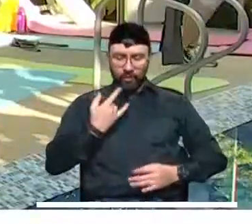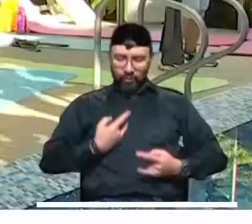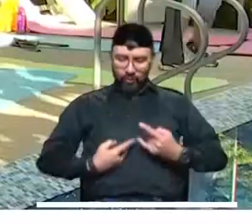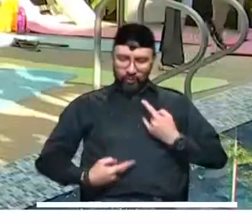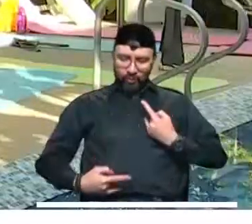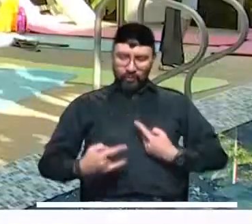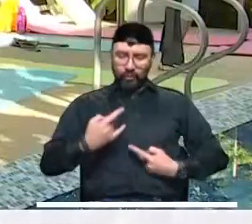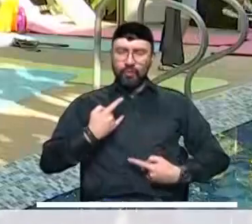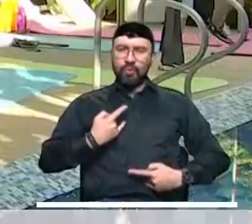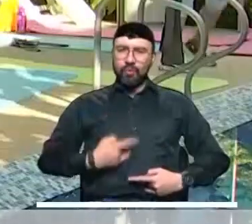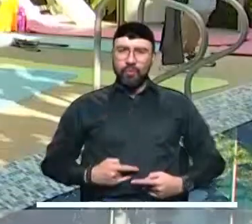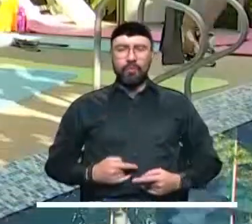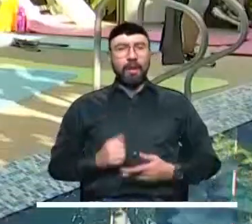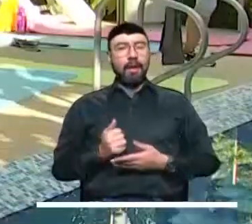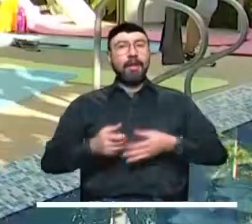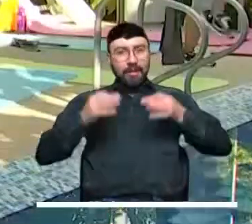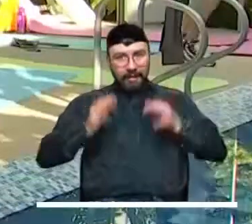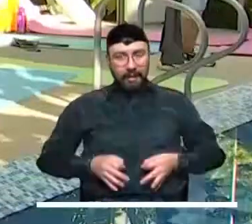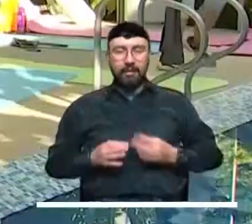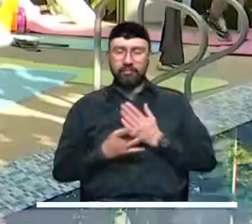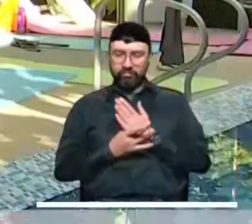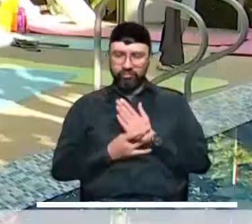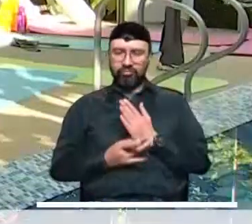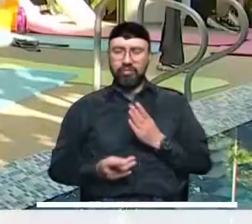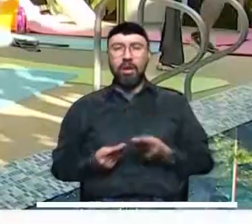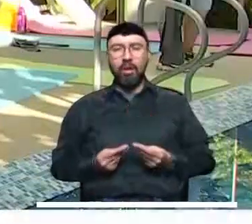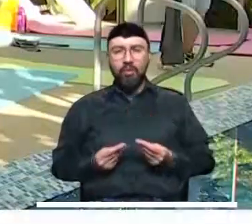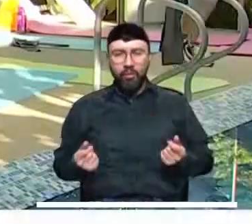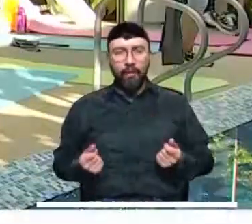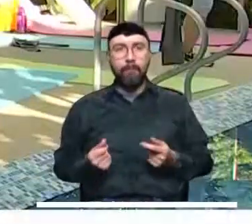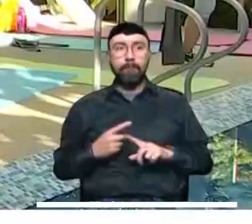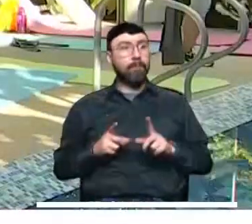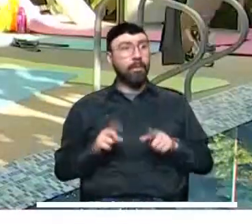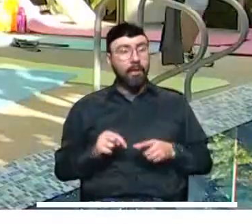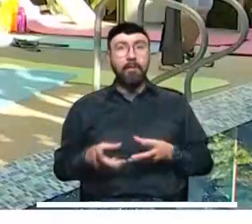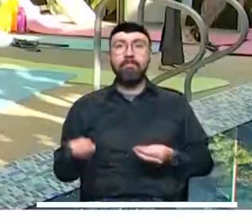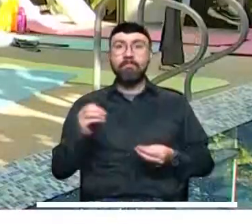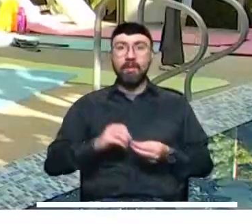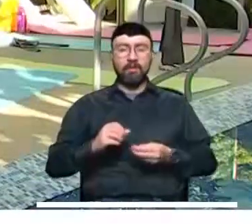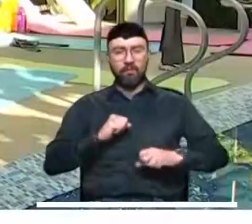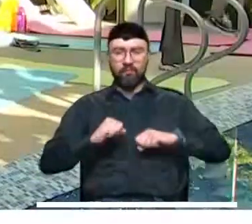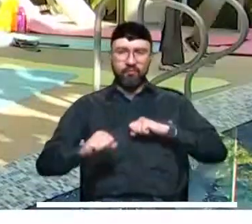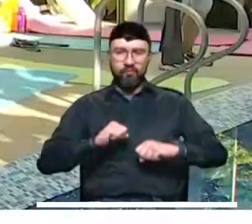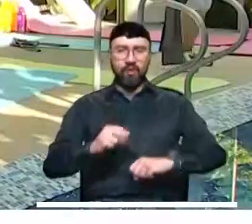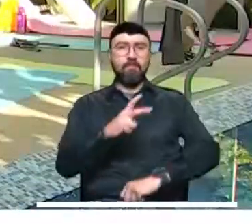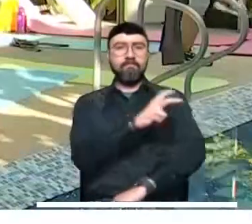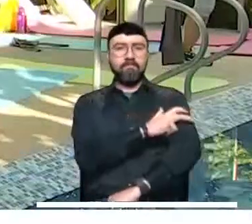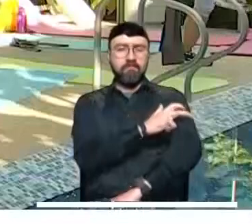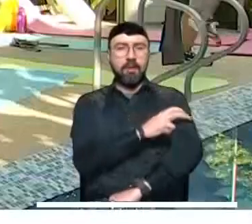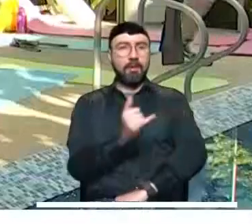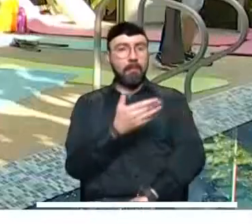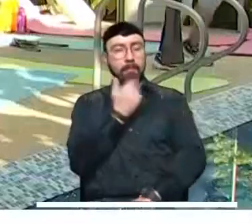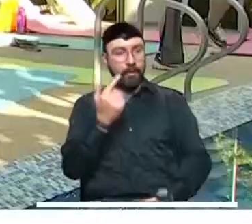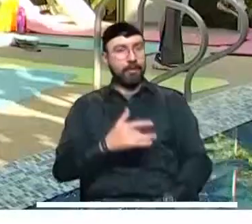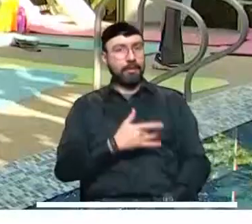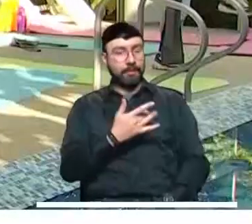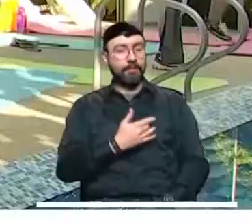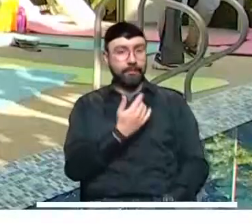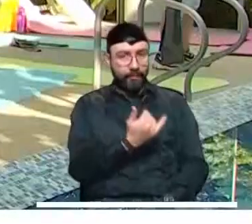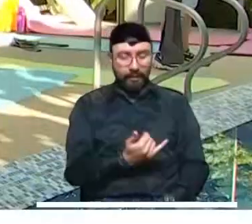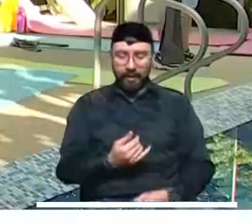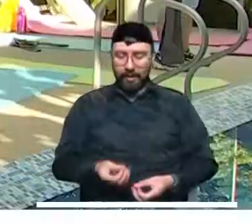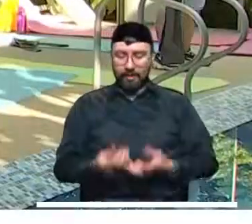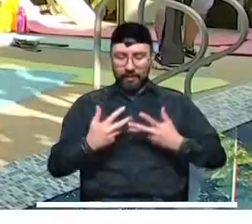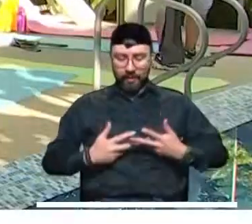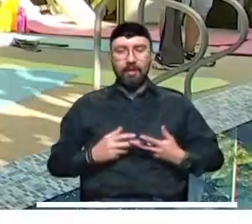para mejorar la quema de grasa, pero además de eso con un fortalecimiento muscular que garantiza una mejor sensibilidad a la